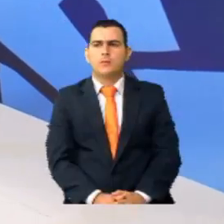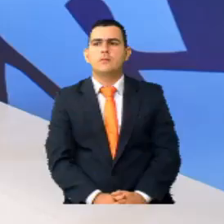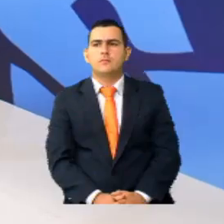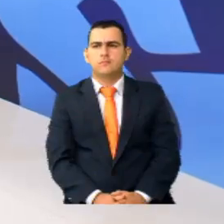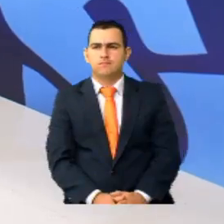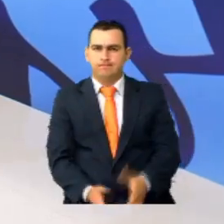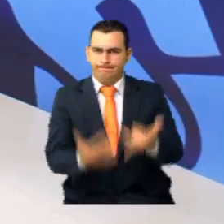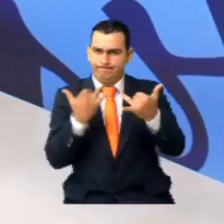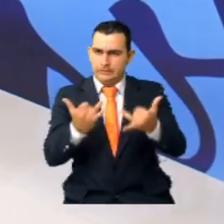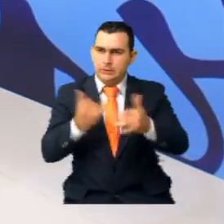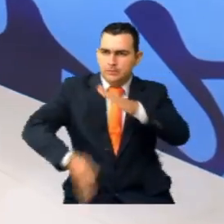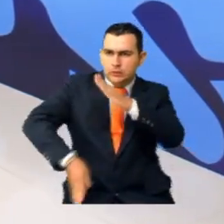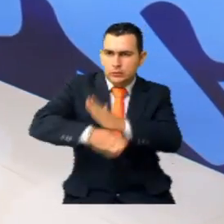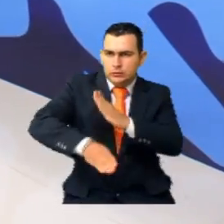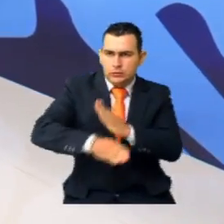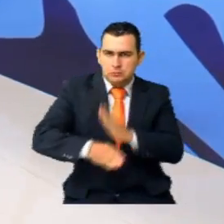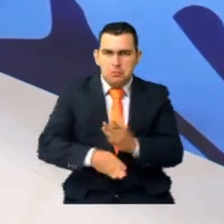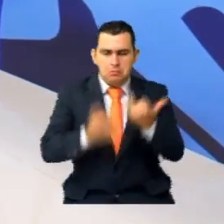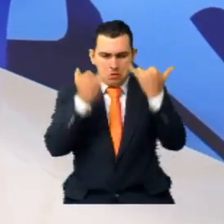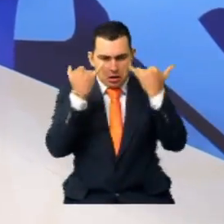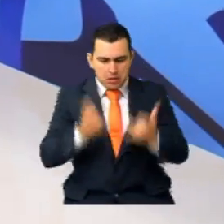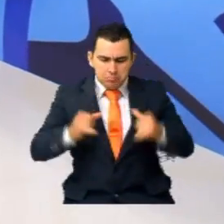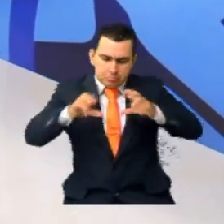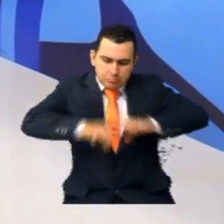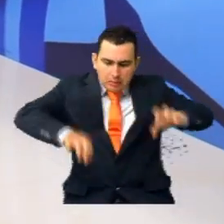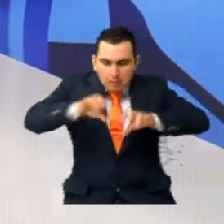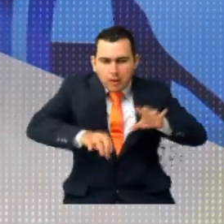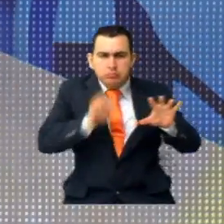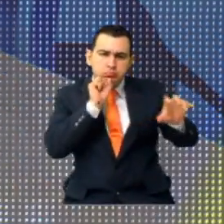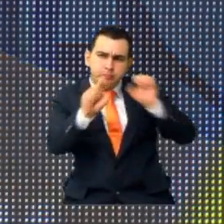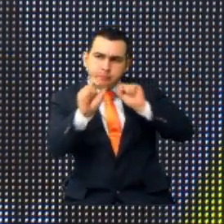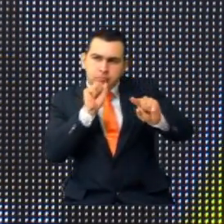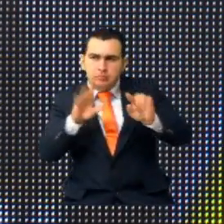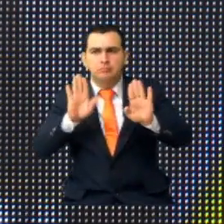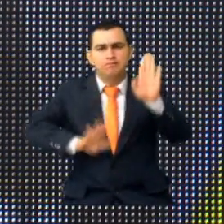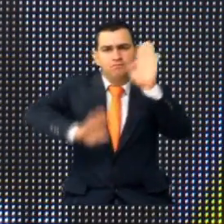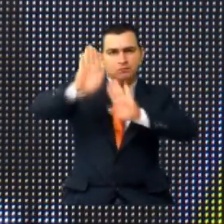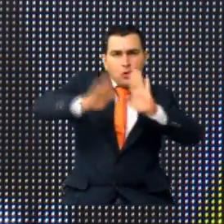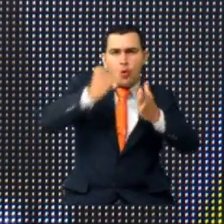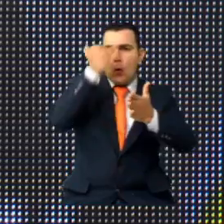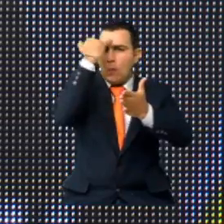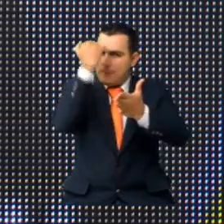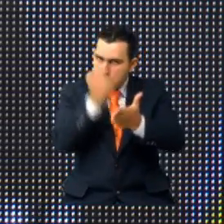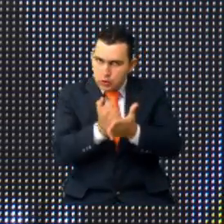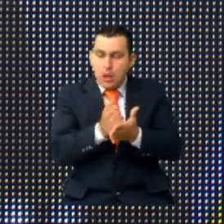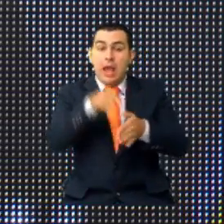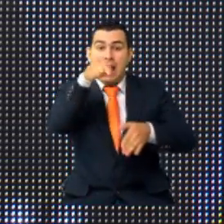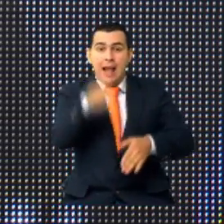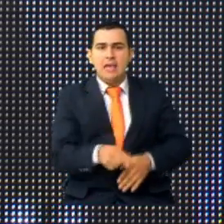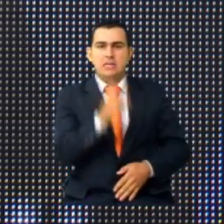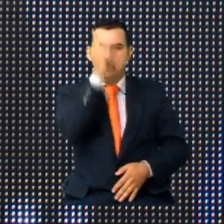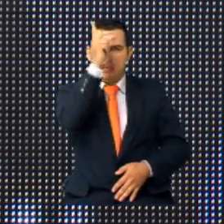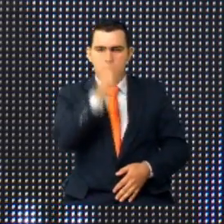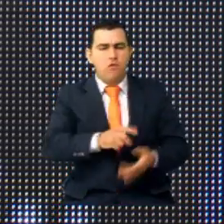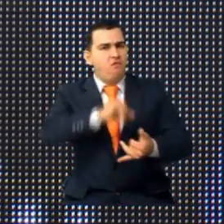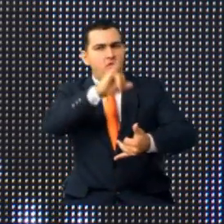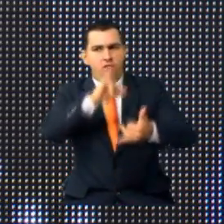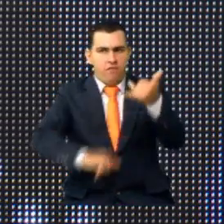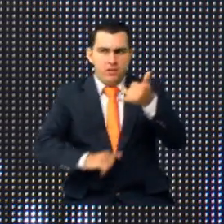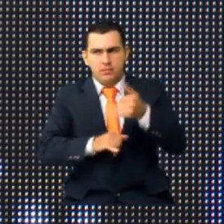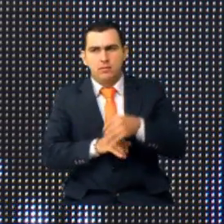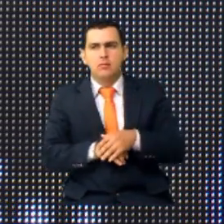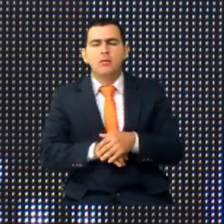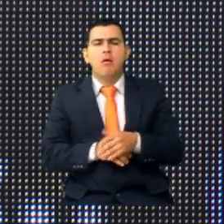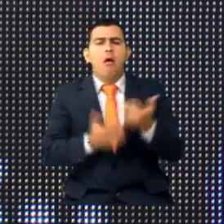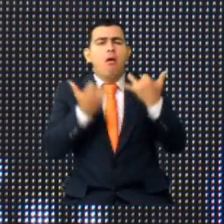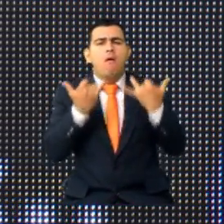Nosotros continuamos con este ejercicio de democracia denominado la decisión, el debate final. A continuación, los candidatos responderán